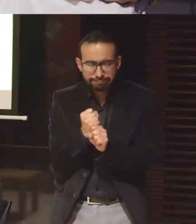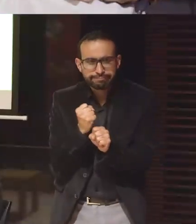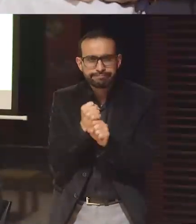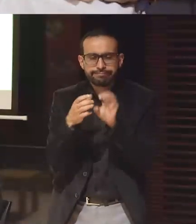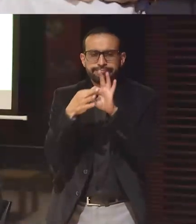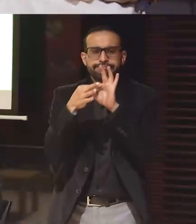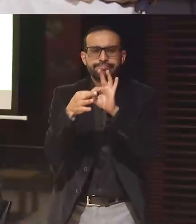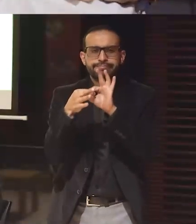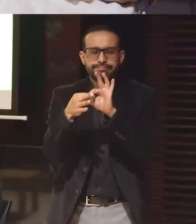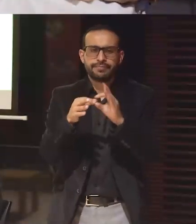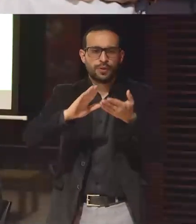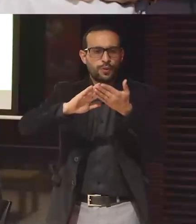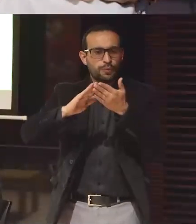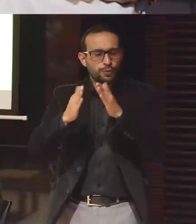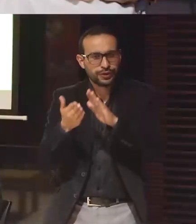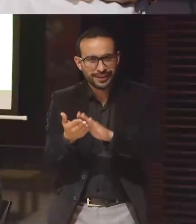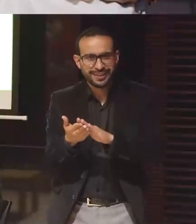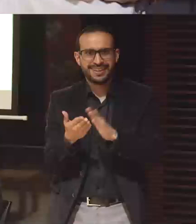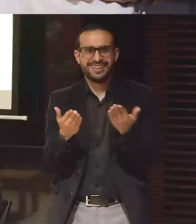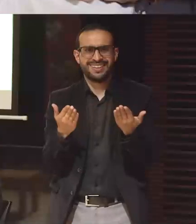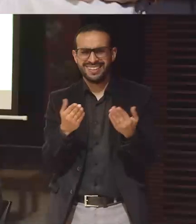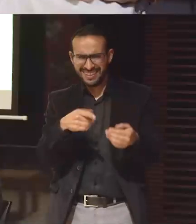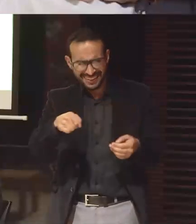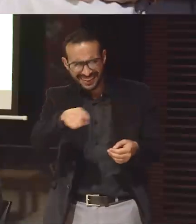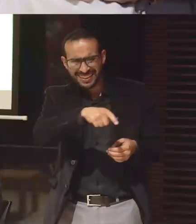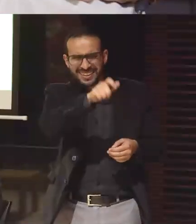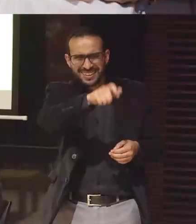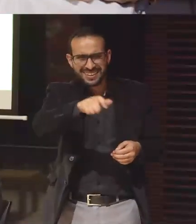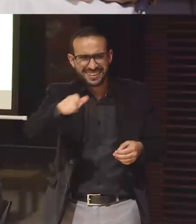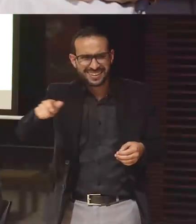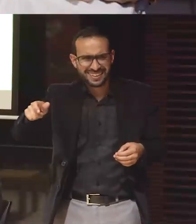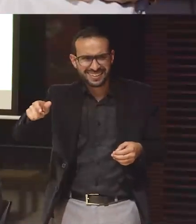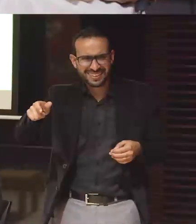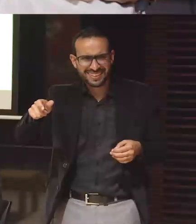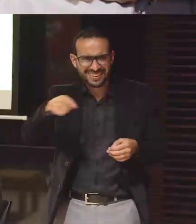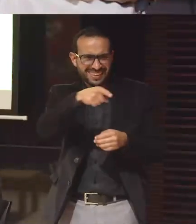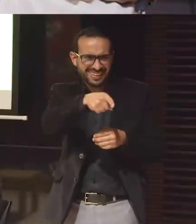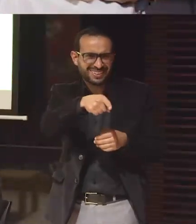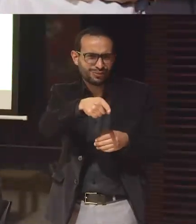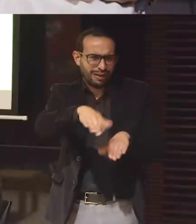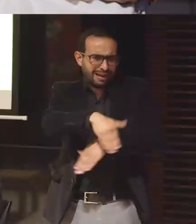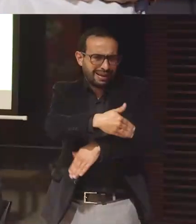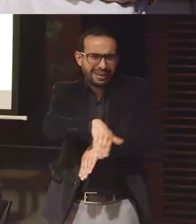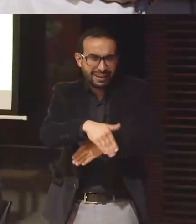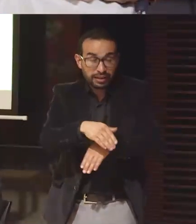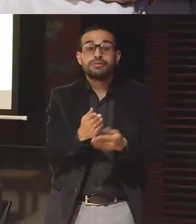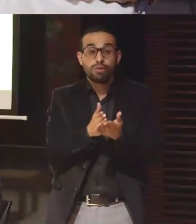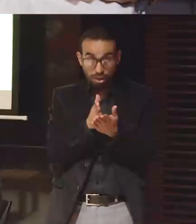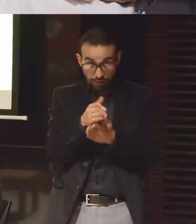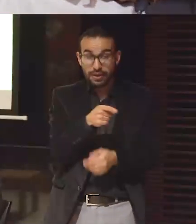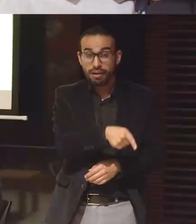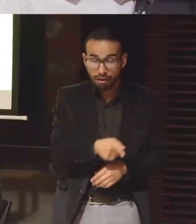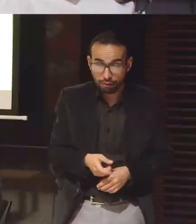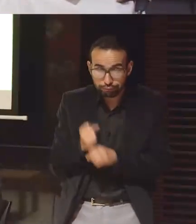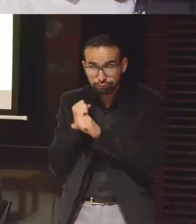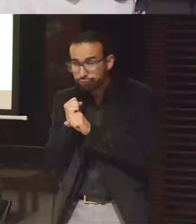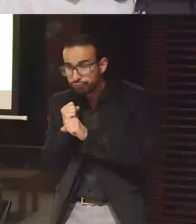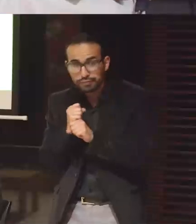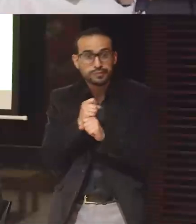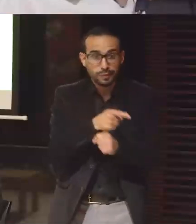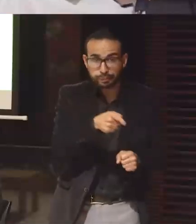comunidad, con los habitantes, exhabitantes y personas en riesgo de habitar la calle que aún transitan por la zona, con